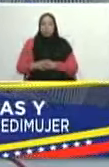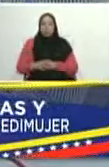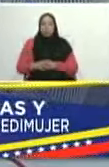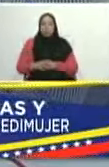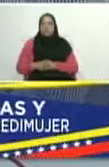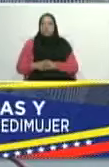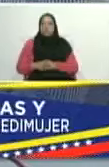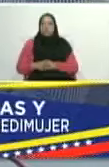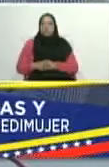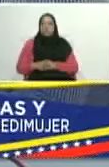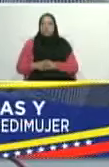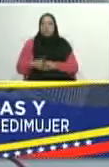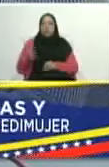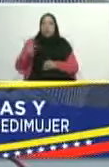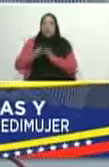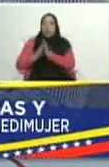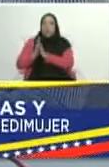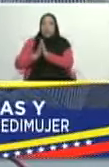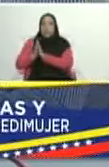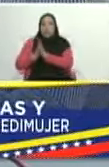con Credimujer